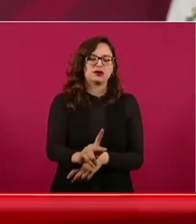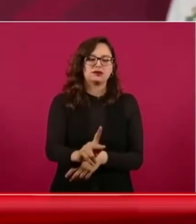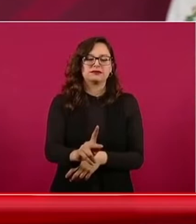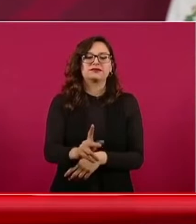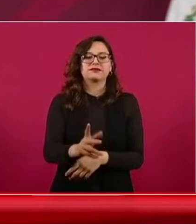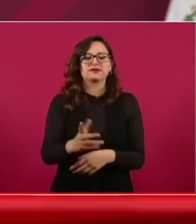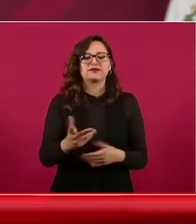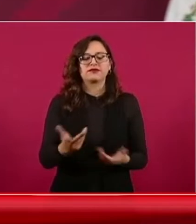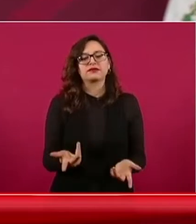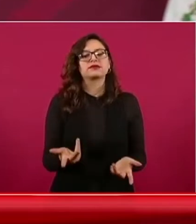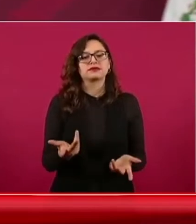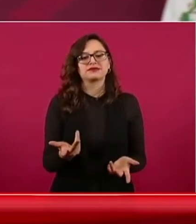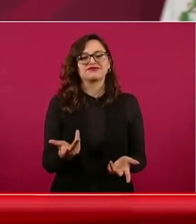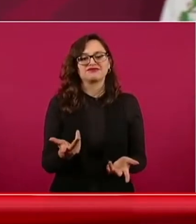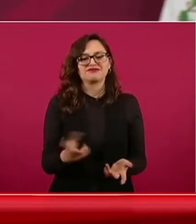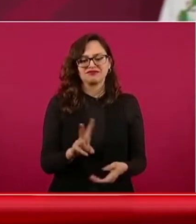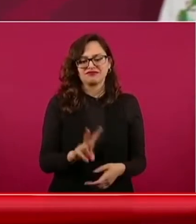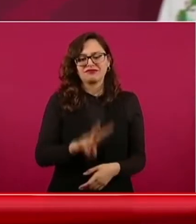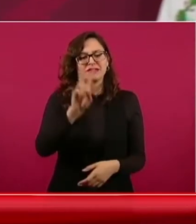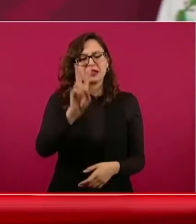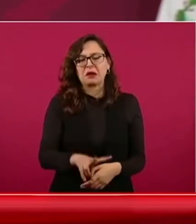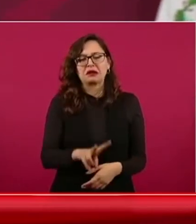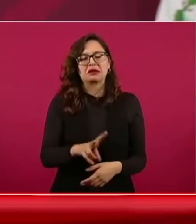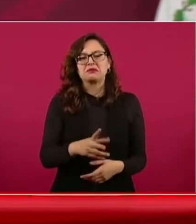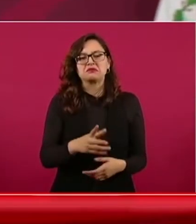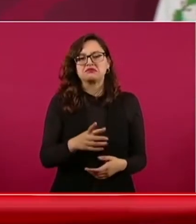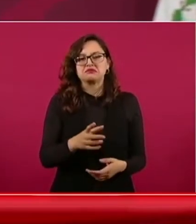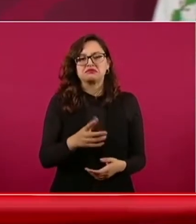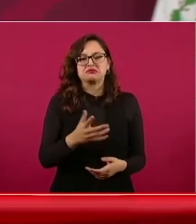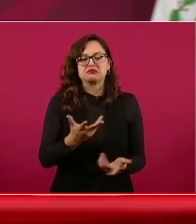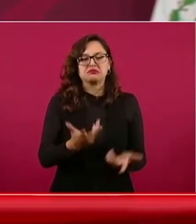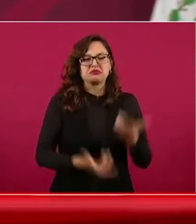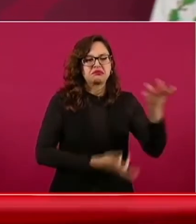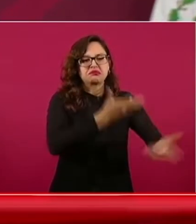desde luego vandálico y propagandístico.